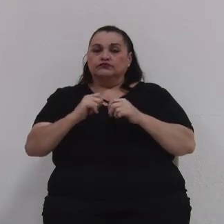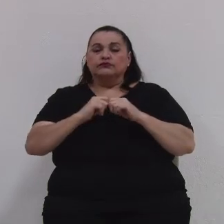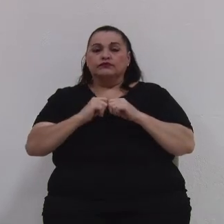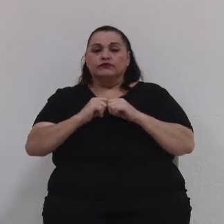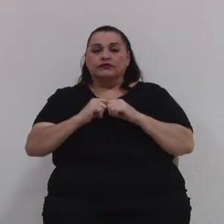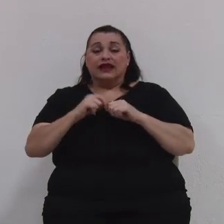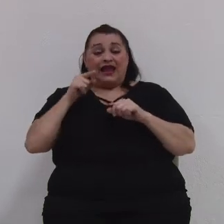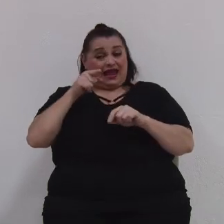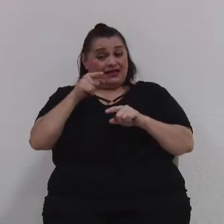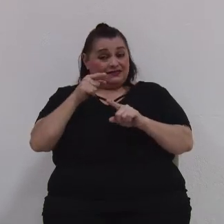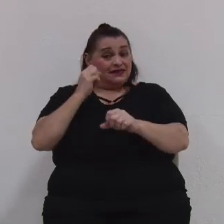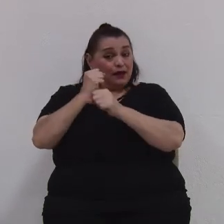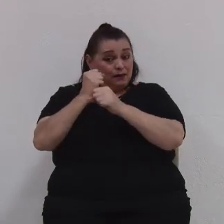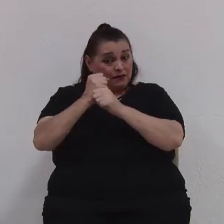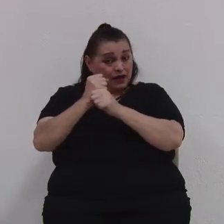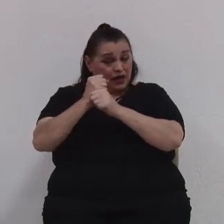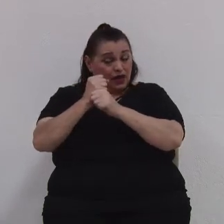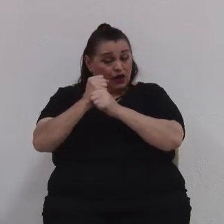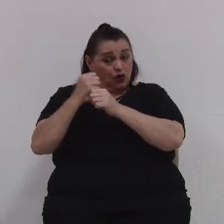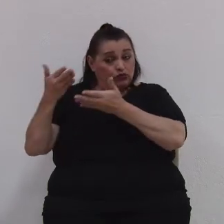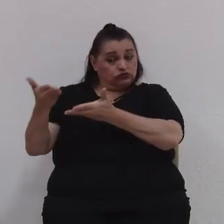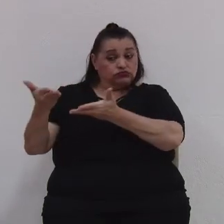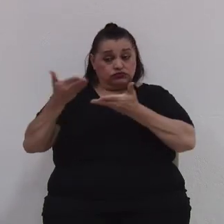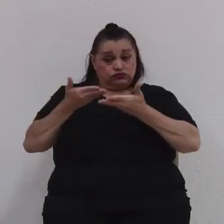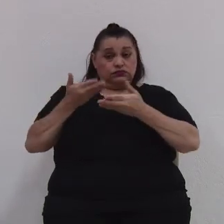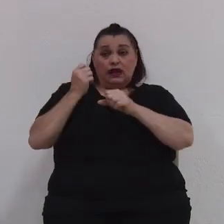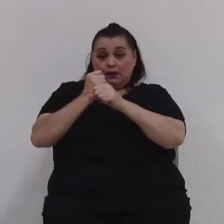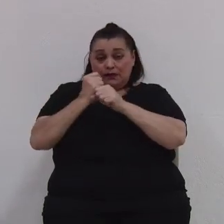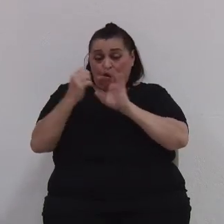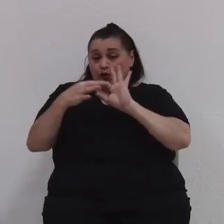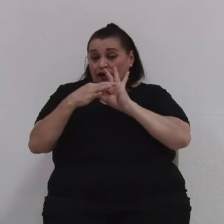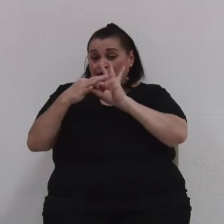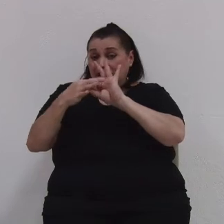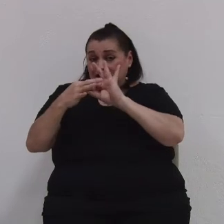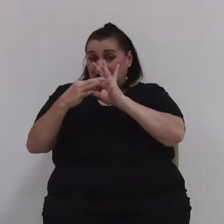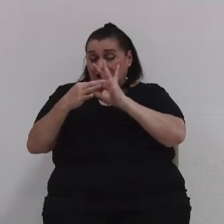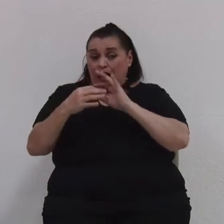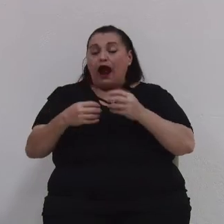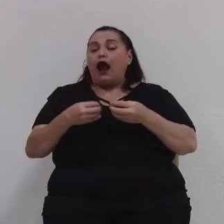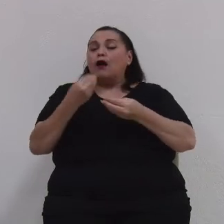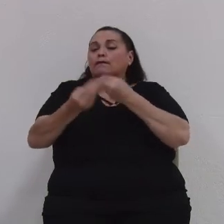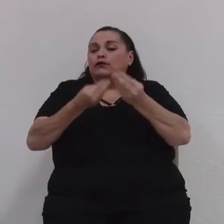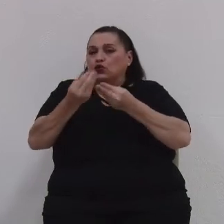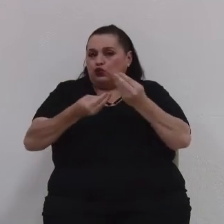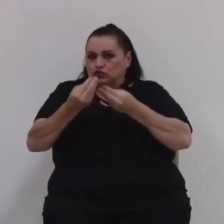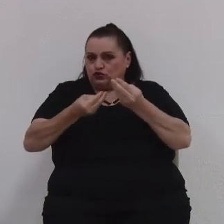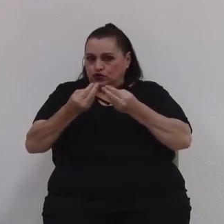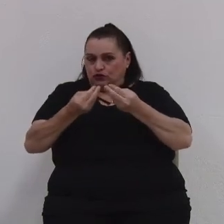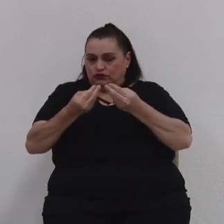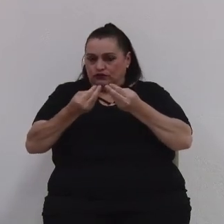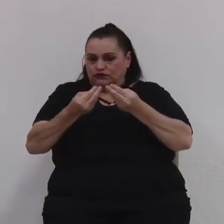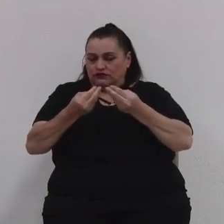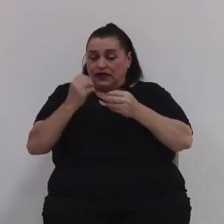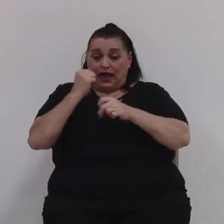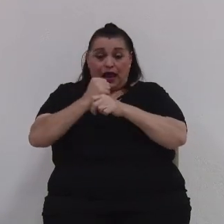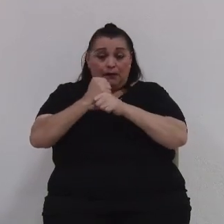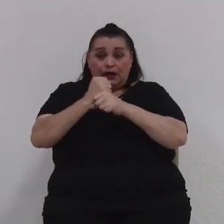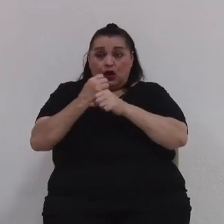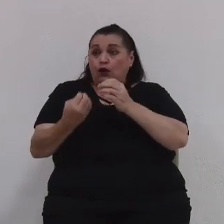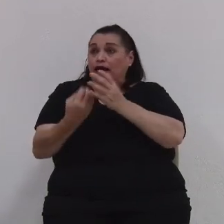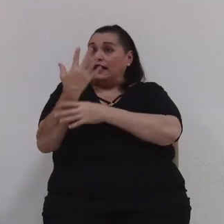ese empleo, esa generación de empleo, por supuesto, está ligada al aparato productivo. El empleo no va a salir, no crecen